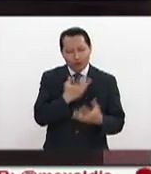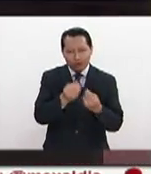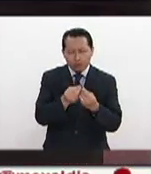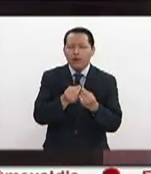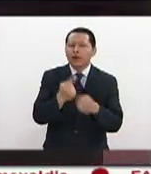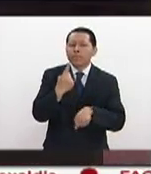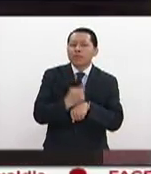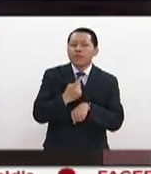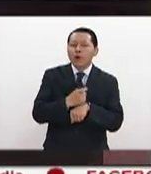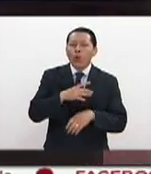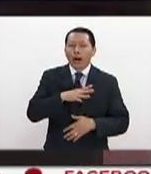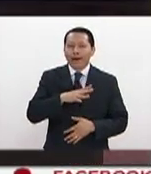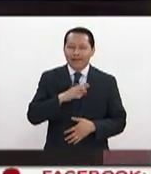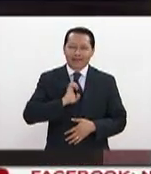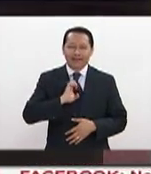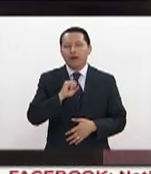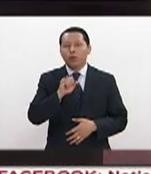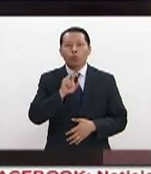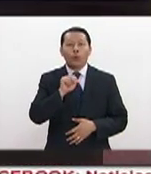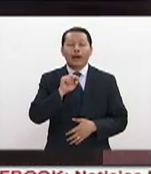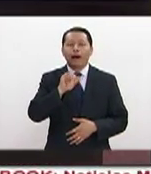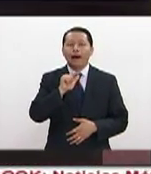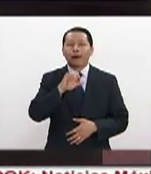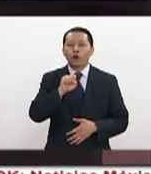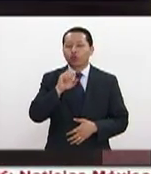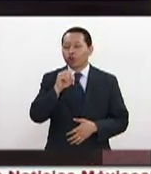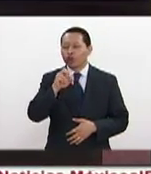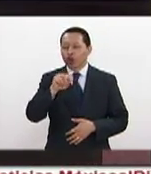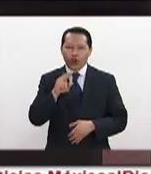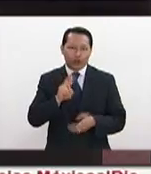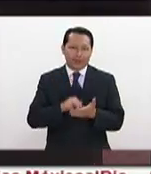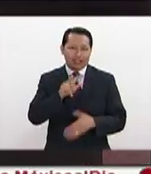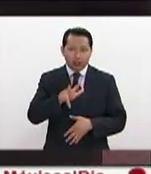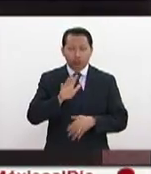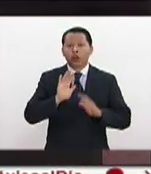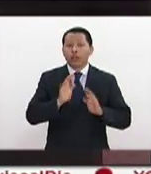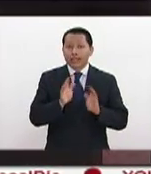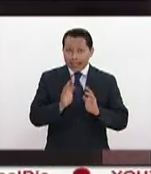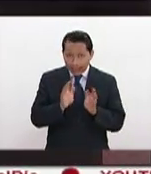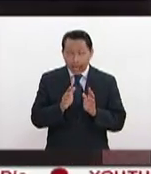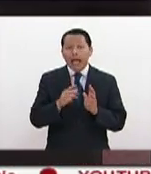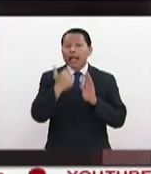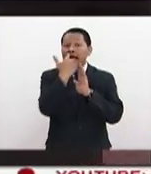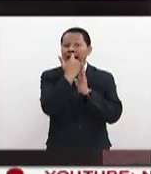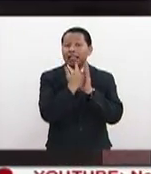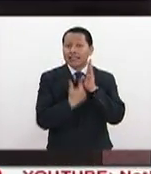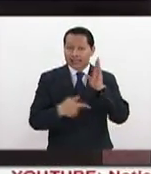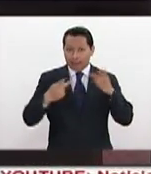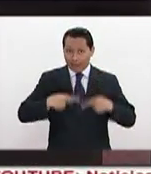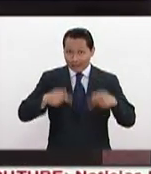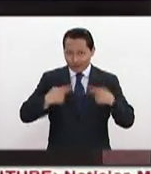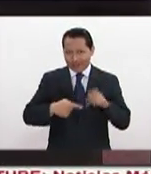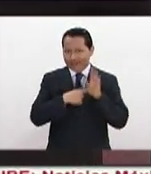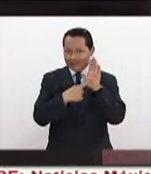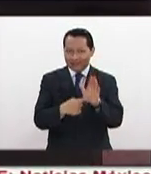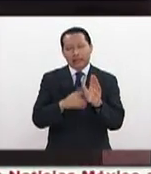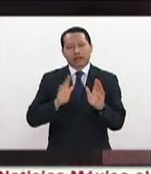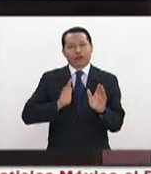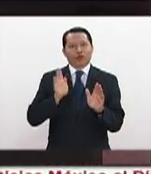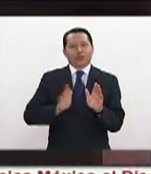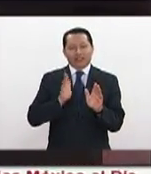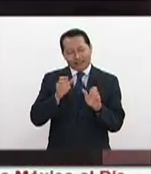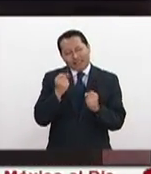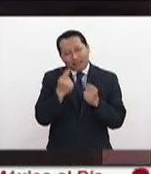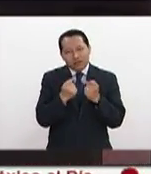conferencia de prensa de Juan Carlos Osorio en este 2018. Da a conocer la convocatoria. Hay un par de sorpresas, pero hay que decirlo